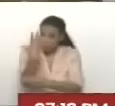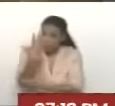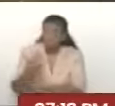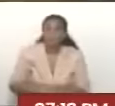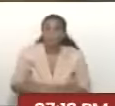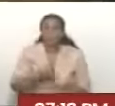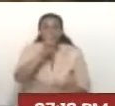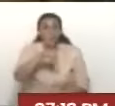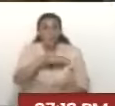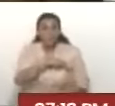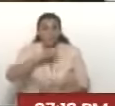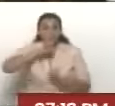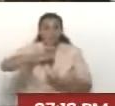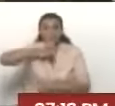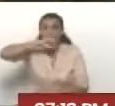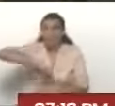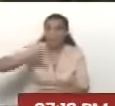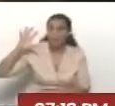querida.